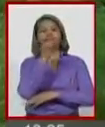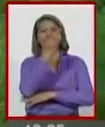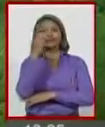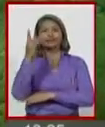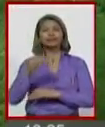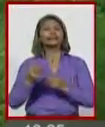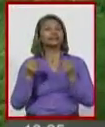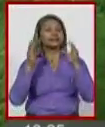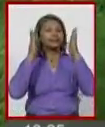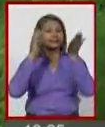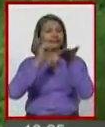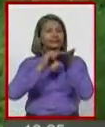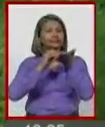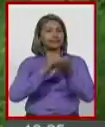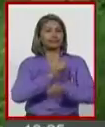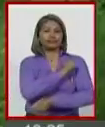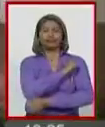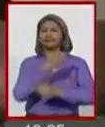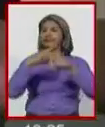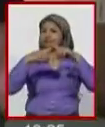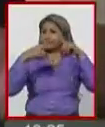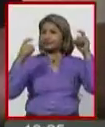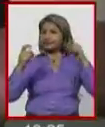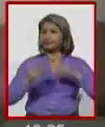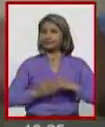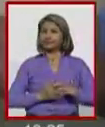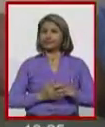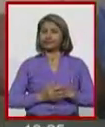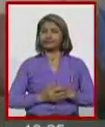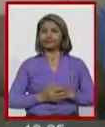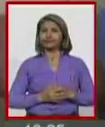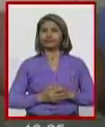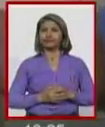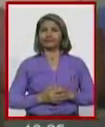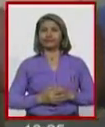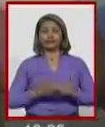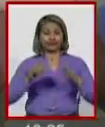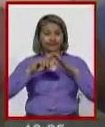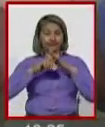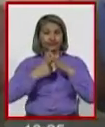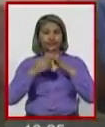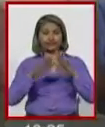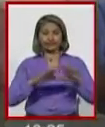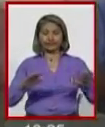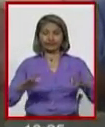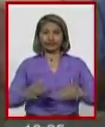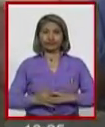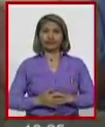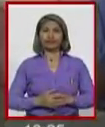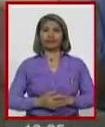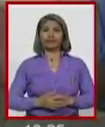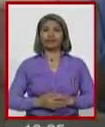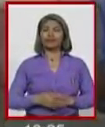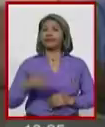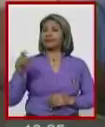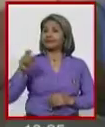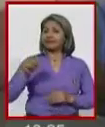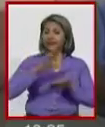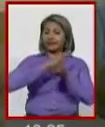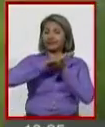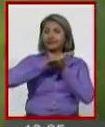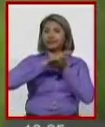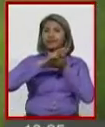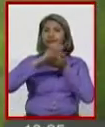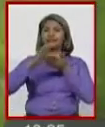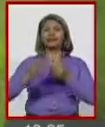las autoridades más atención. Feo, pues, ¿no? Para que empiecen los niños, tienen que